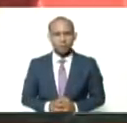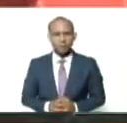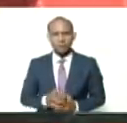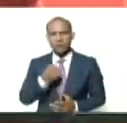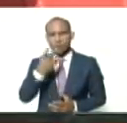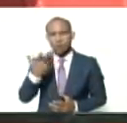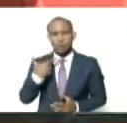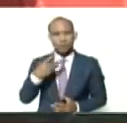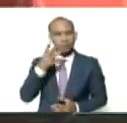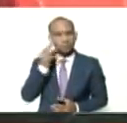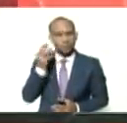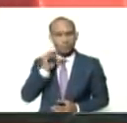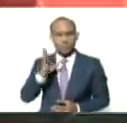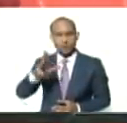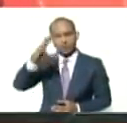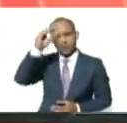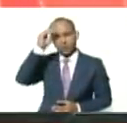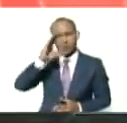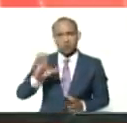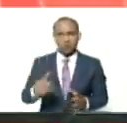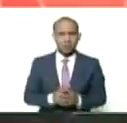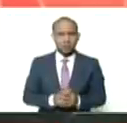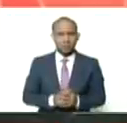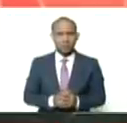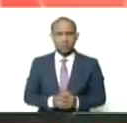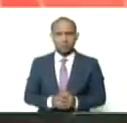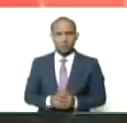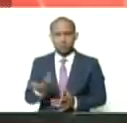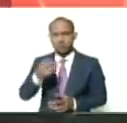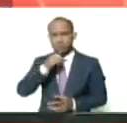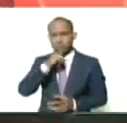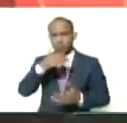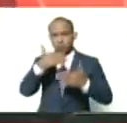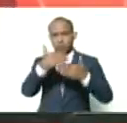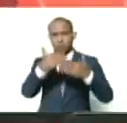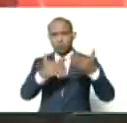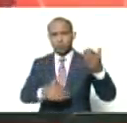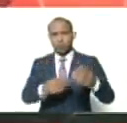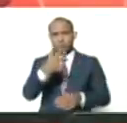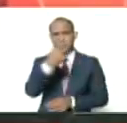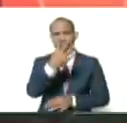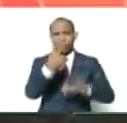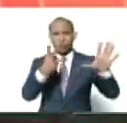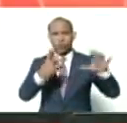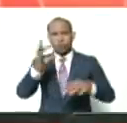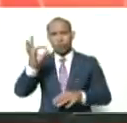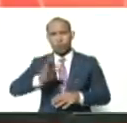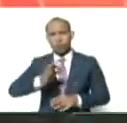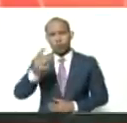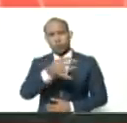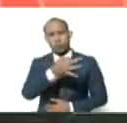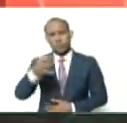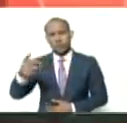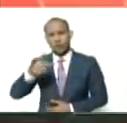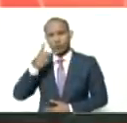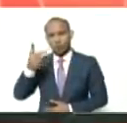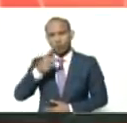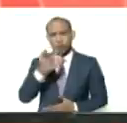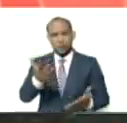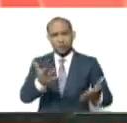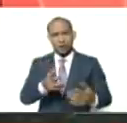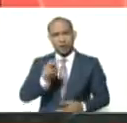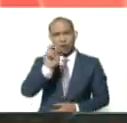hemos aprendido, compadre. Tener un récord del 92% de eficacia política,